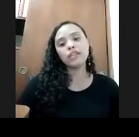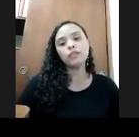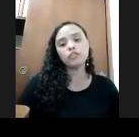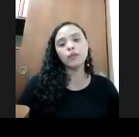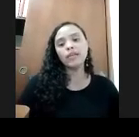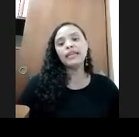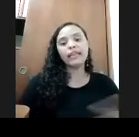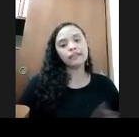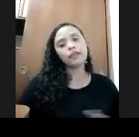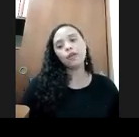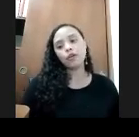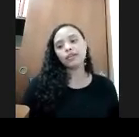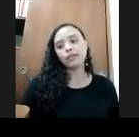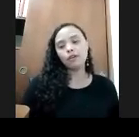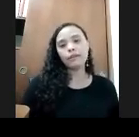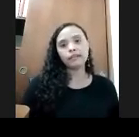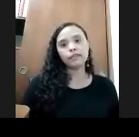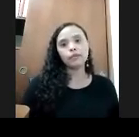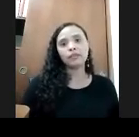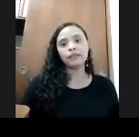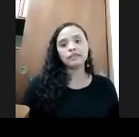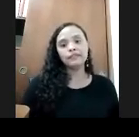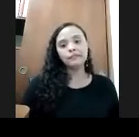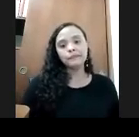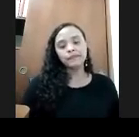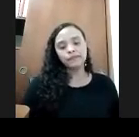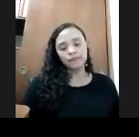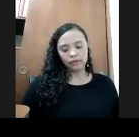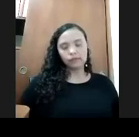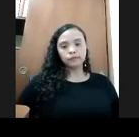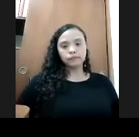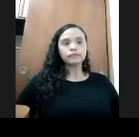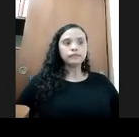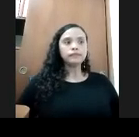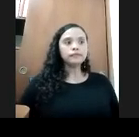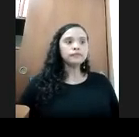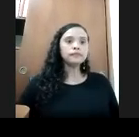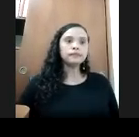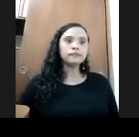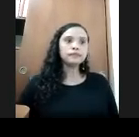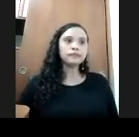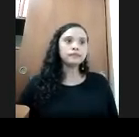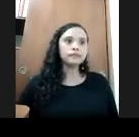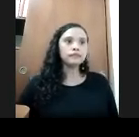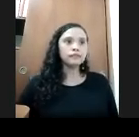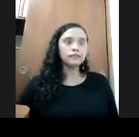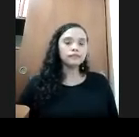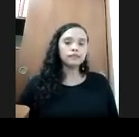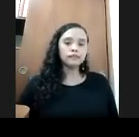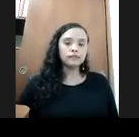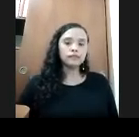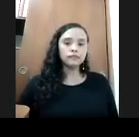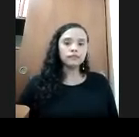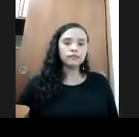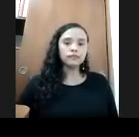no sería posible este trabajo que hoy estamos compartiendo con ustedes. Sí, es compleja la situación. De hecho, nos está escribiendo nuestros monitores